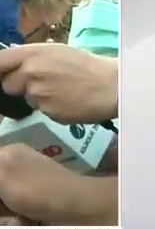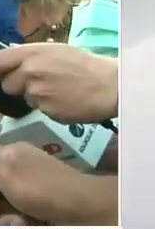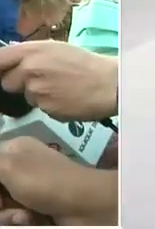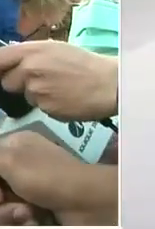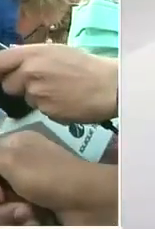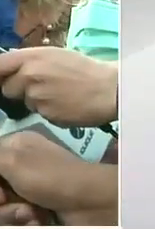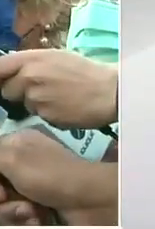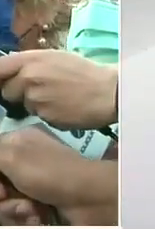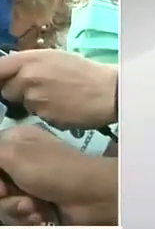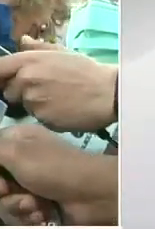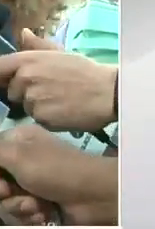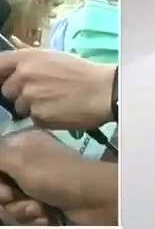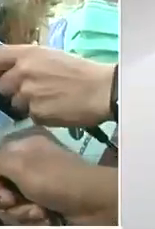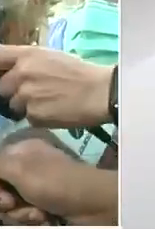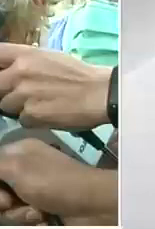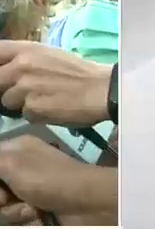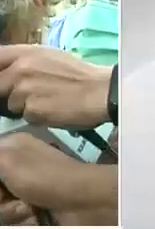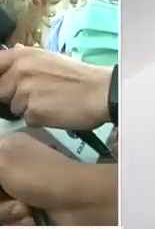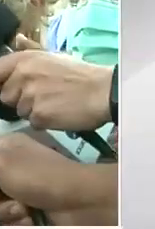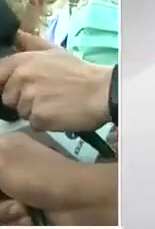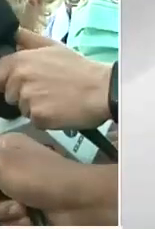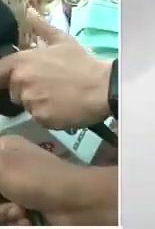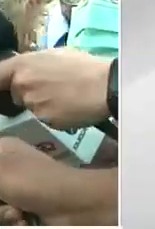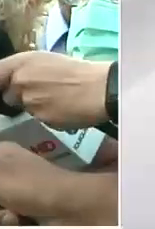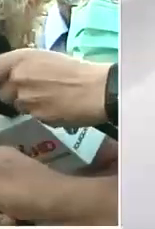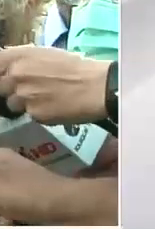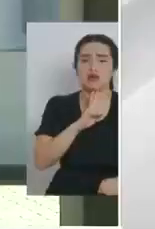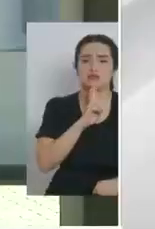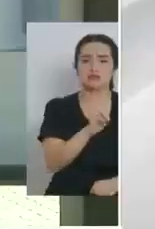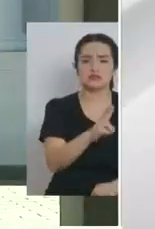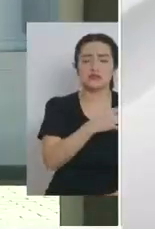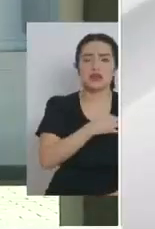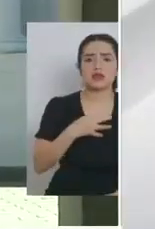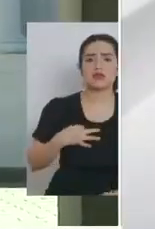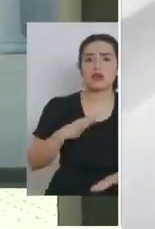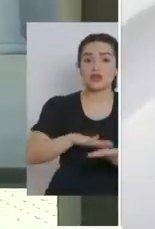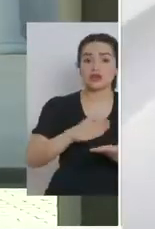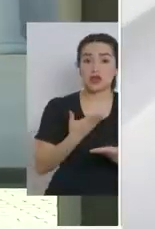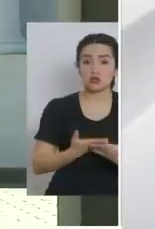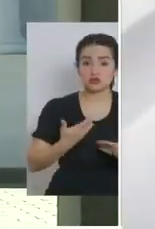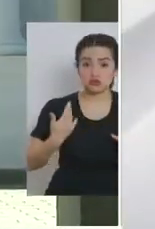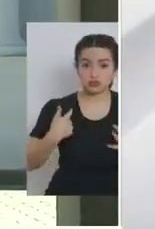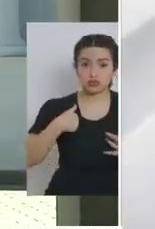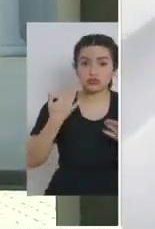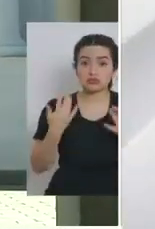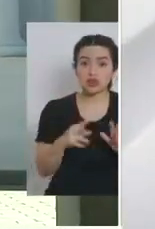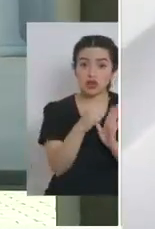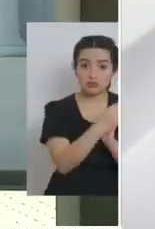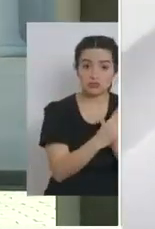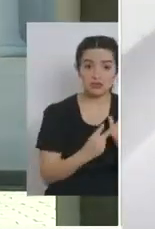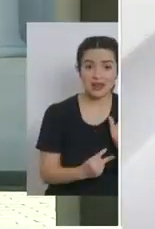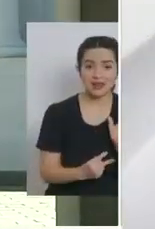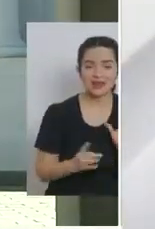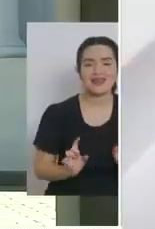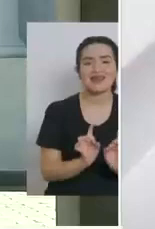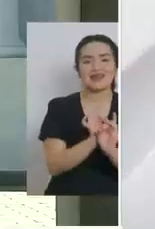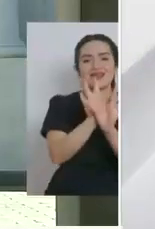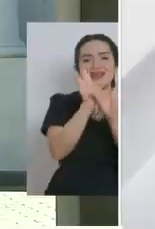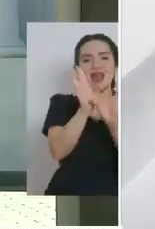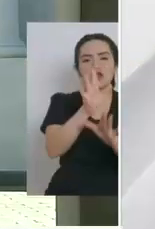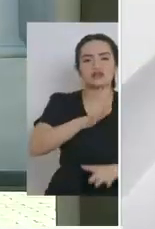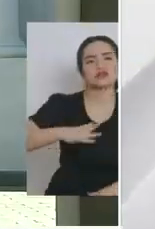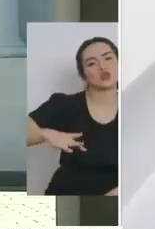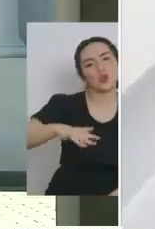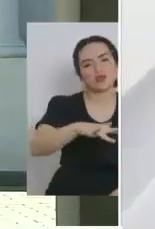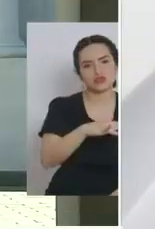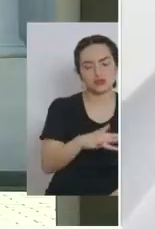que Contraloría me debe dar a este oficio formal que presenté la semana pasada. Y por otro lado, la propia Cancillería, donde entiendo que no